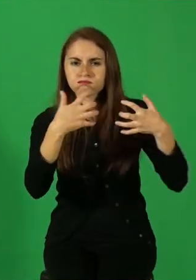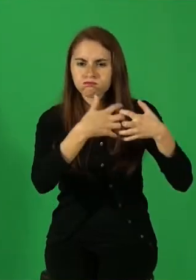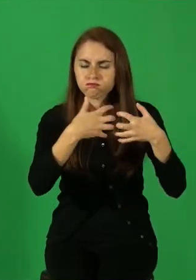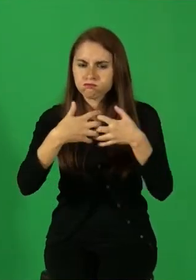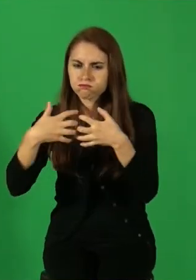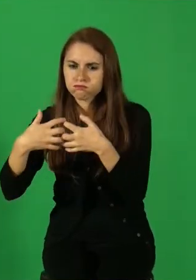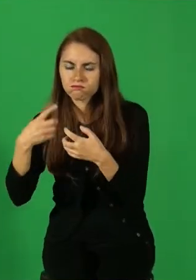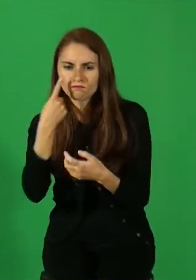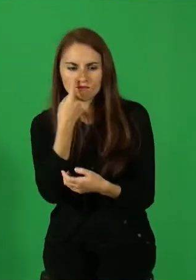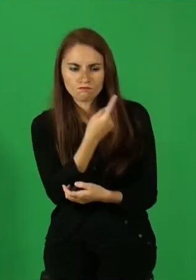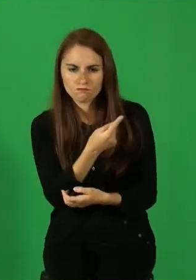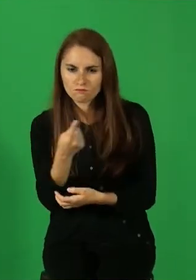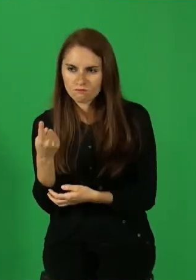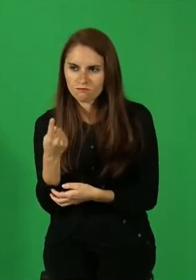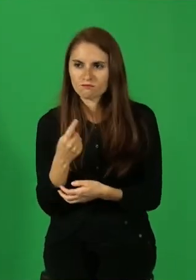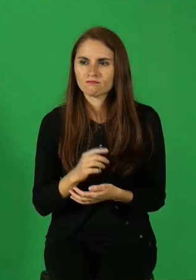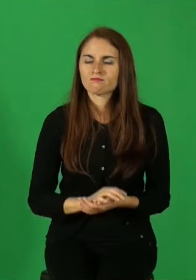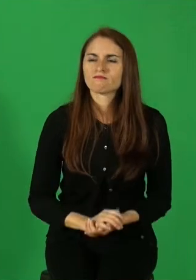ella.